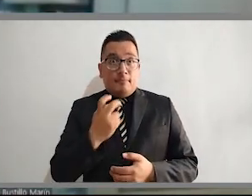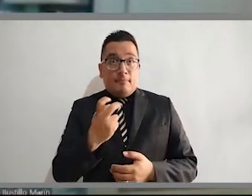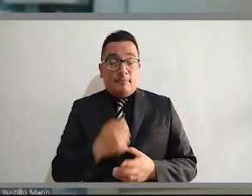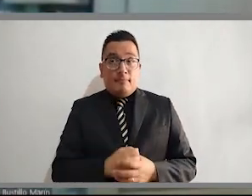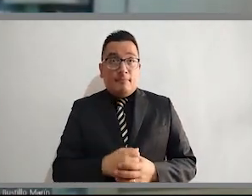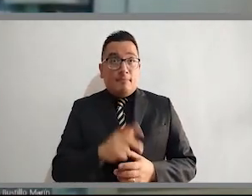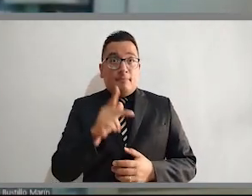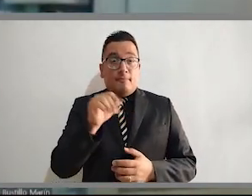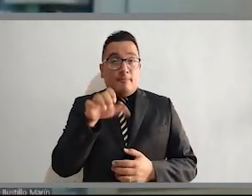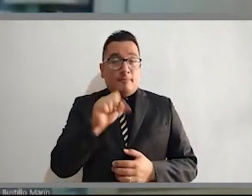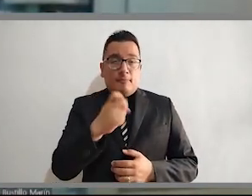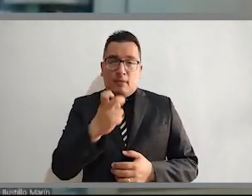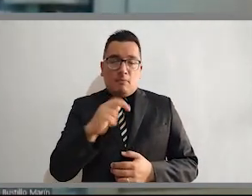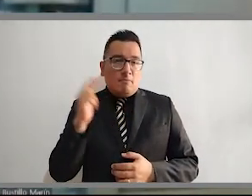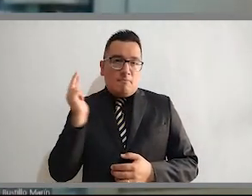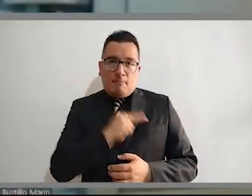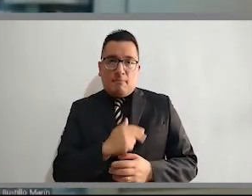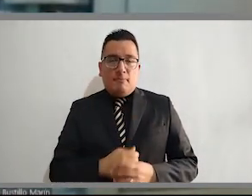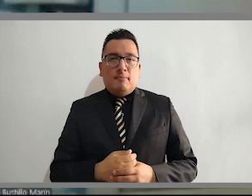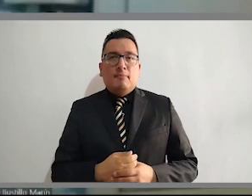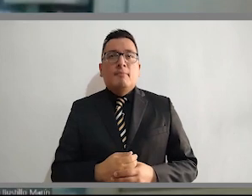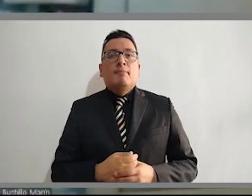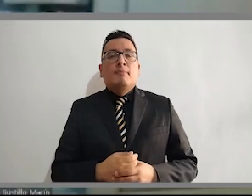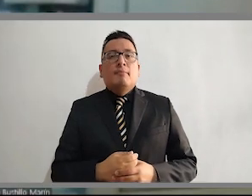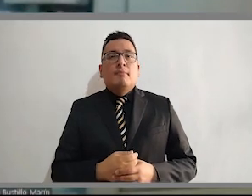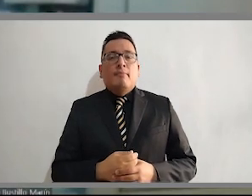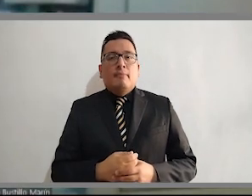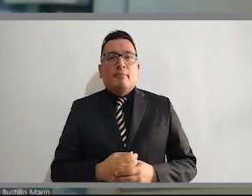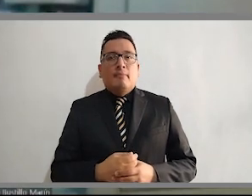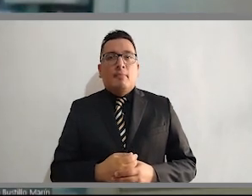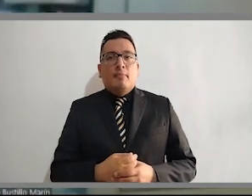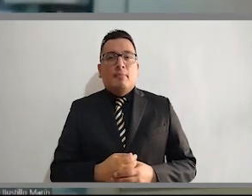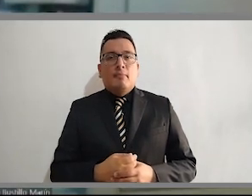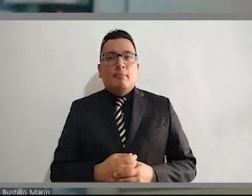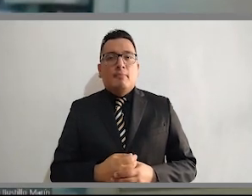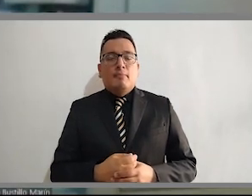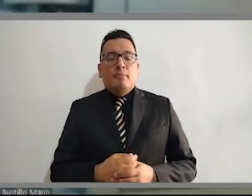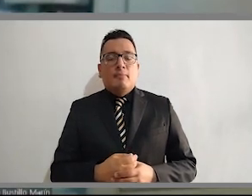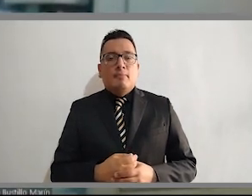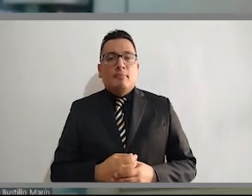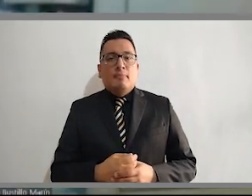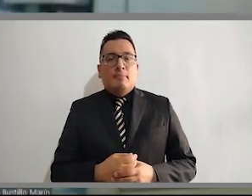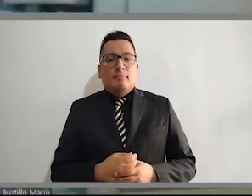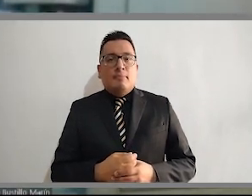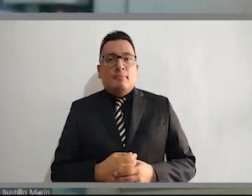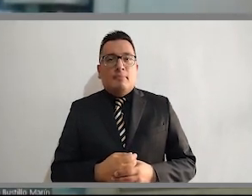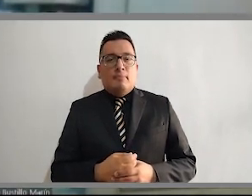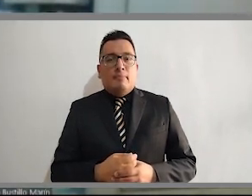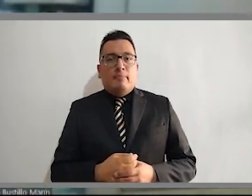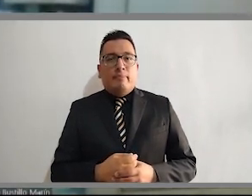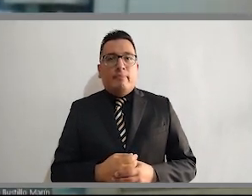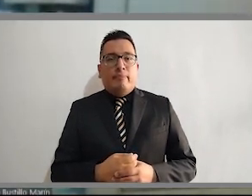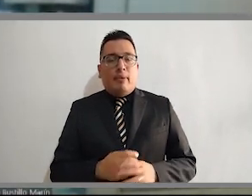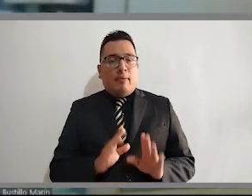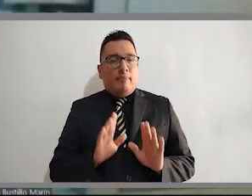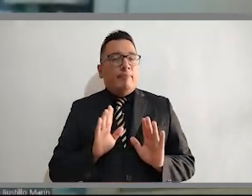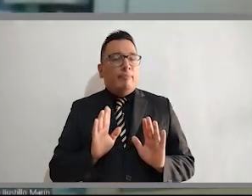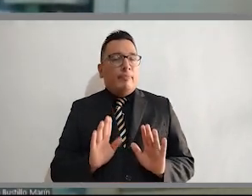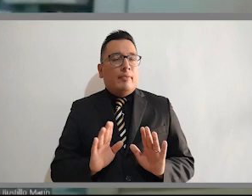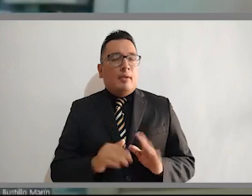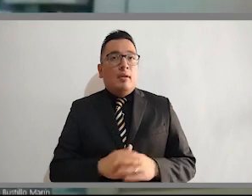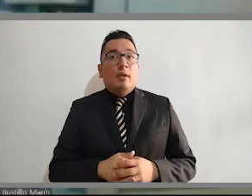este procedimiento especial sancionador es expedito, se supone que tiene que salir, pues, lo más pronto posible.